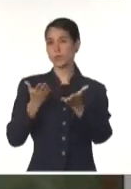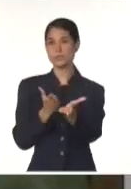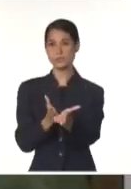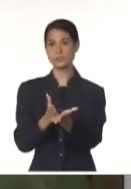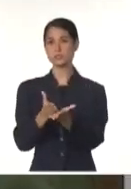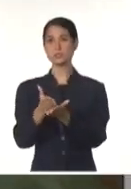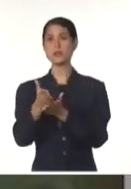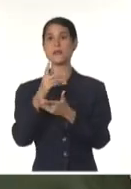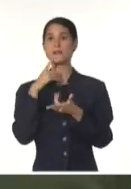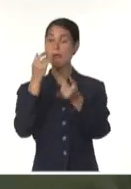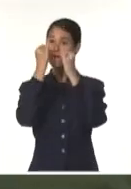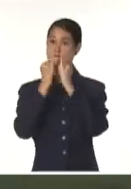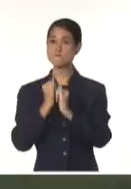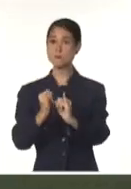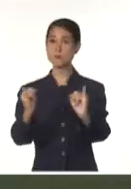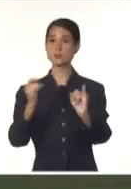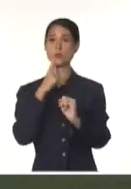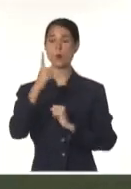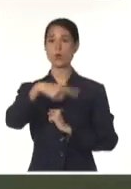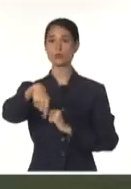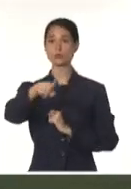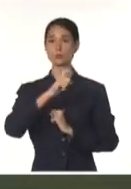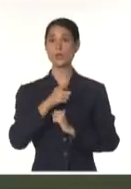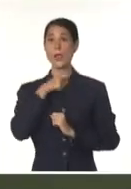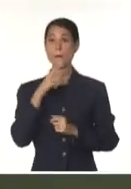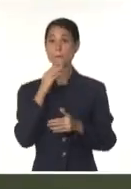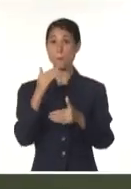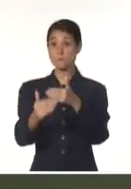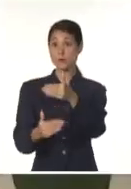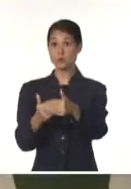en contacto con nuestro pueblo en la misma medida que vamos avanzando en la atención a estos problemas.